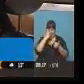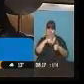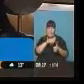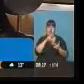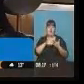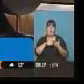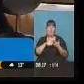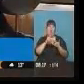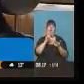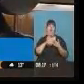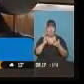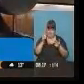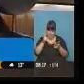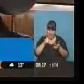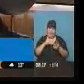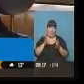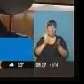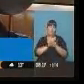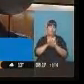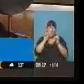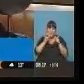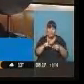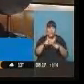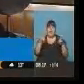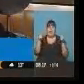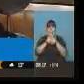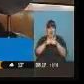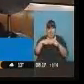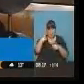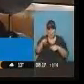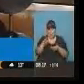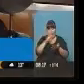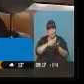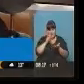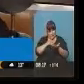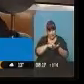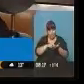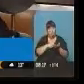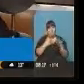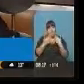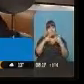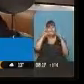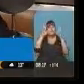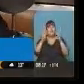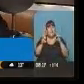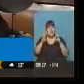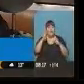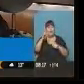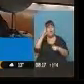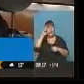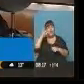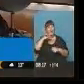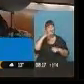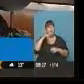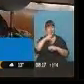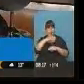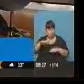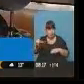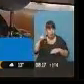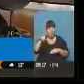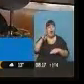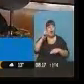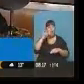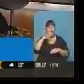y con él exactamente en el caso particular de la reunión que vamos a tener en salta vamos a tratar el tema del bermejo que el